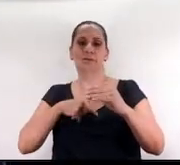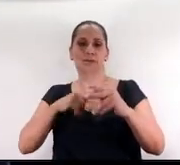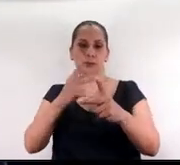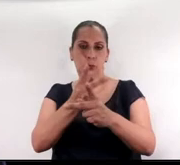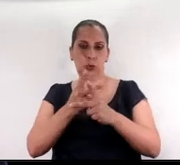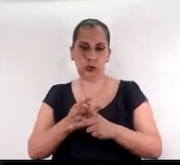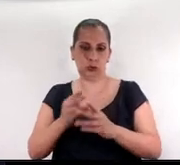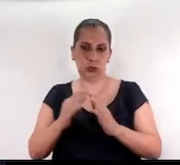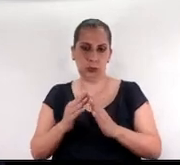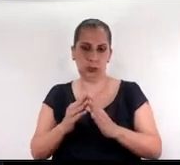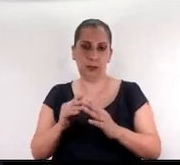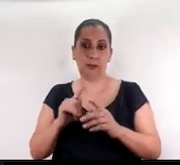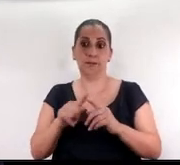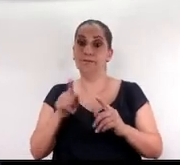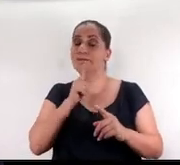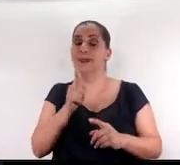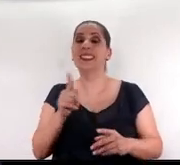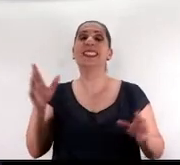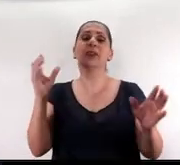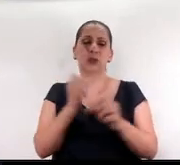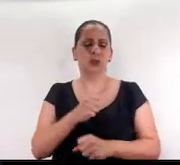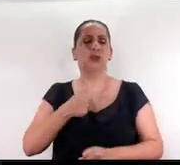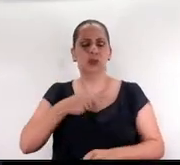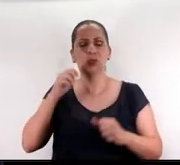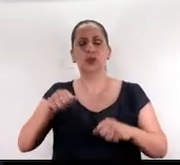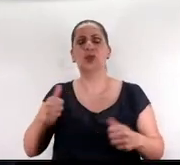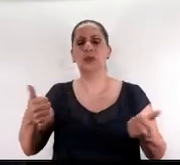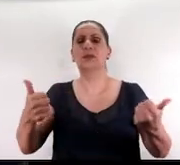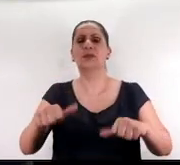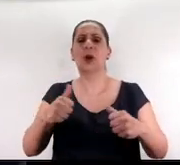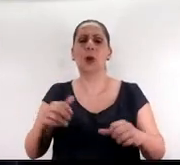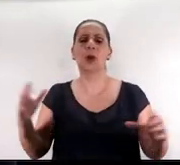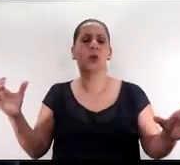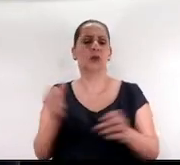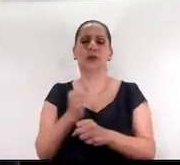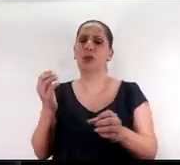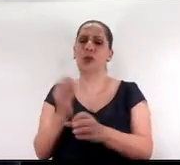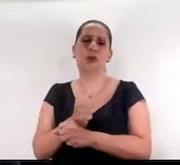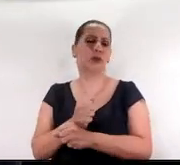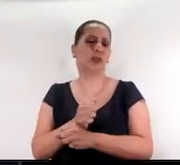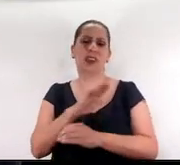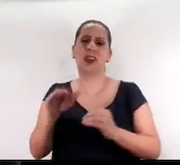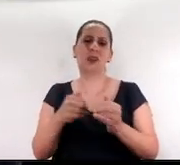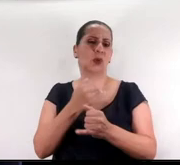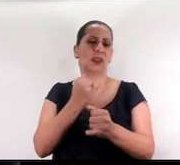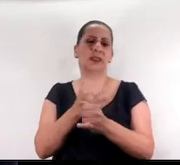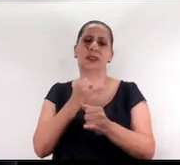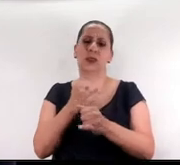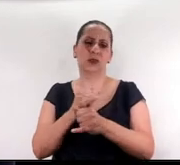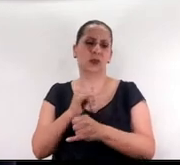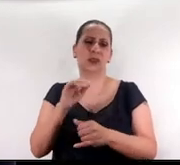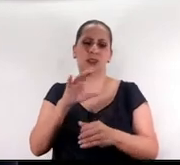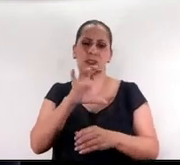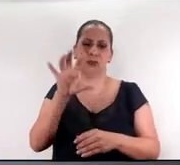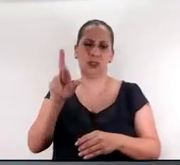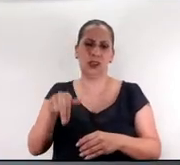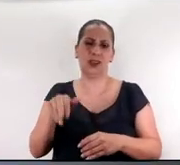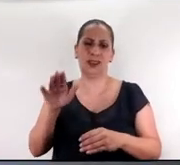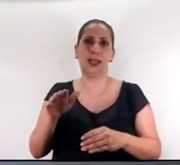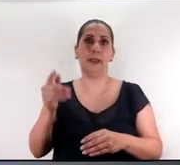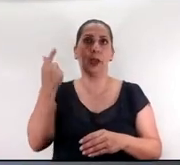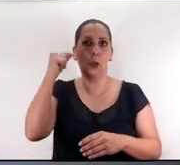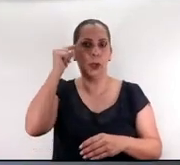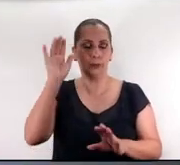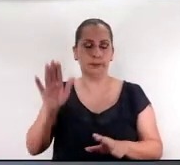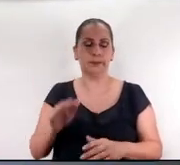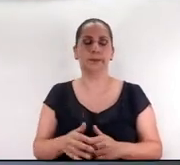vivienda. Pero en resumen sí estoy de acuerdo en unificar todos los órganos de vivienda del país. Excelente. Del